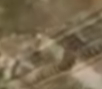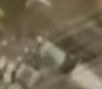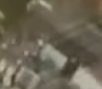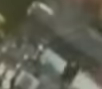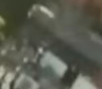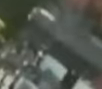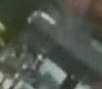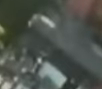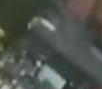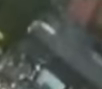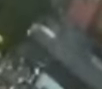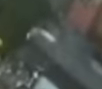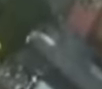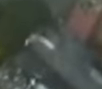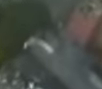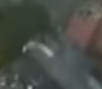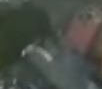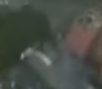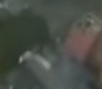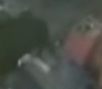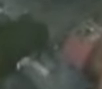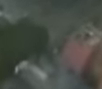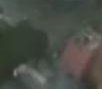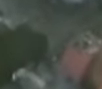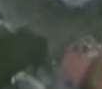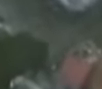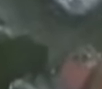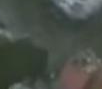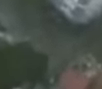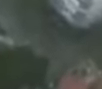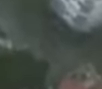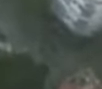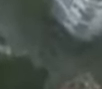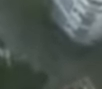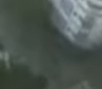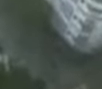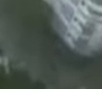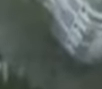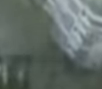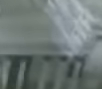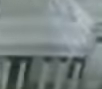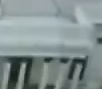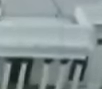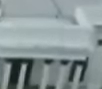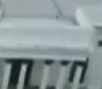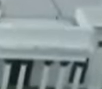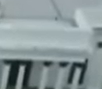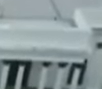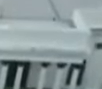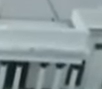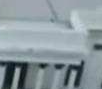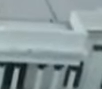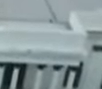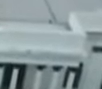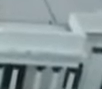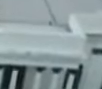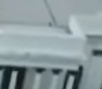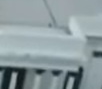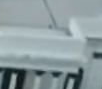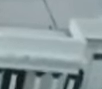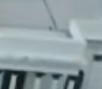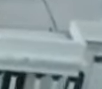protección ambiental y el desarrollo del Estado, a través del cual se abordará la planificación, organización y